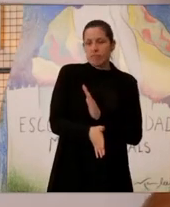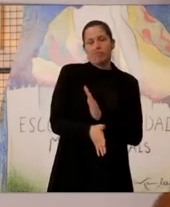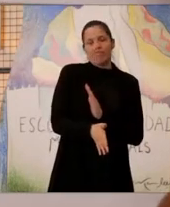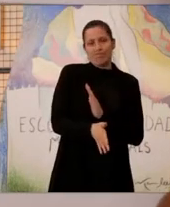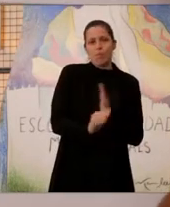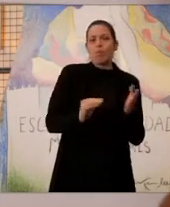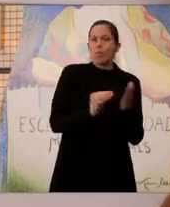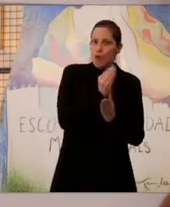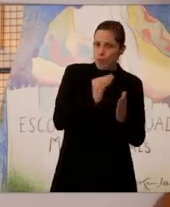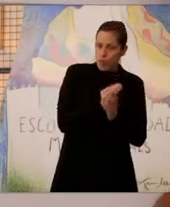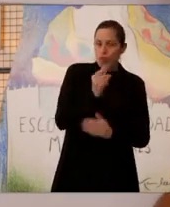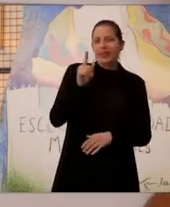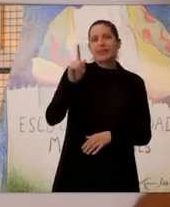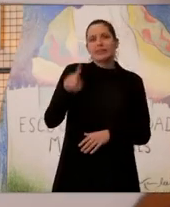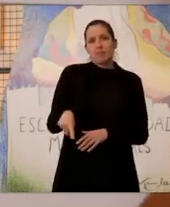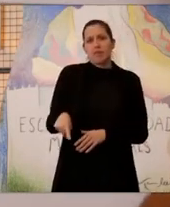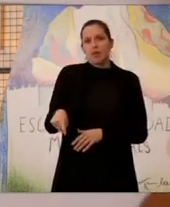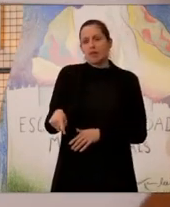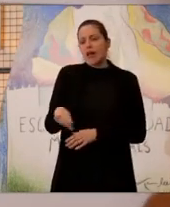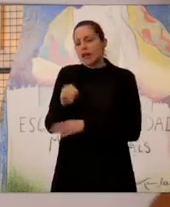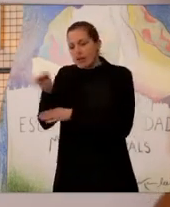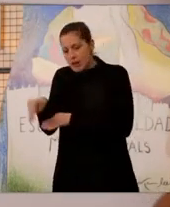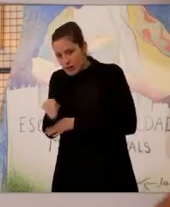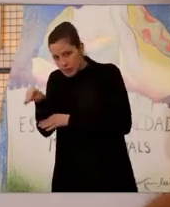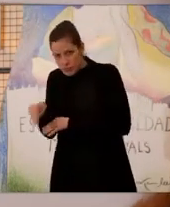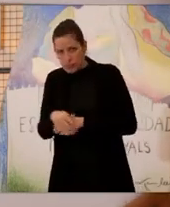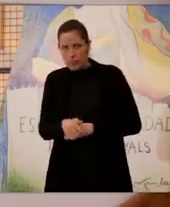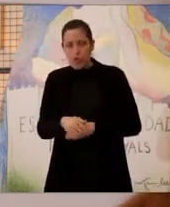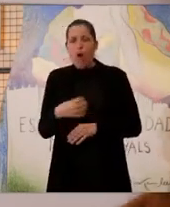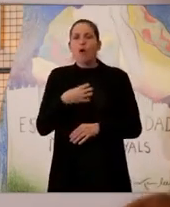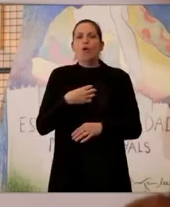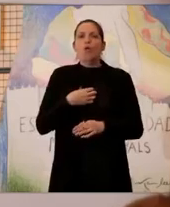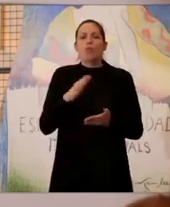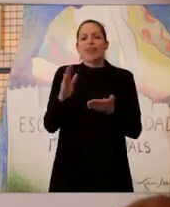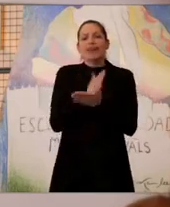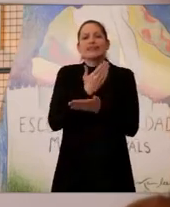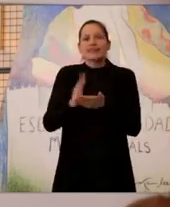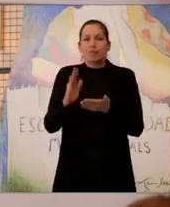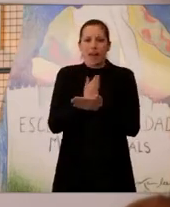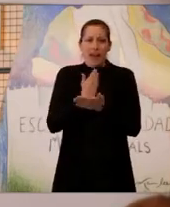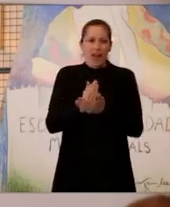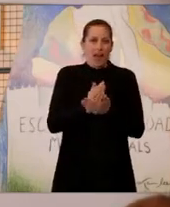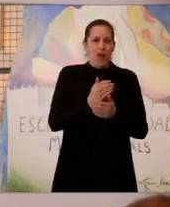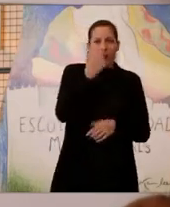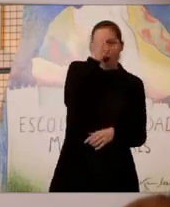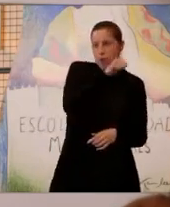y que estas dos esferas no pueden estar separadas por sexos y que al mismo tiempo tienen que estar